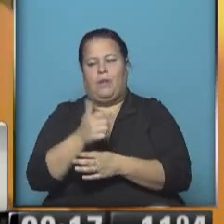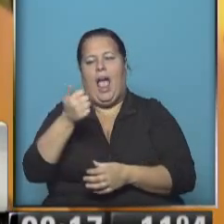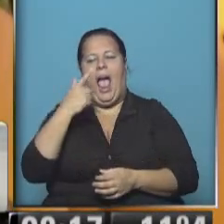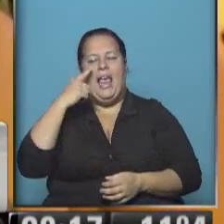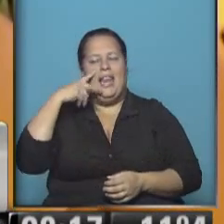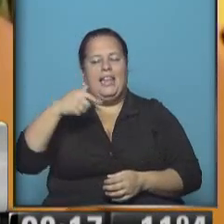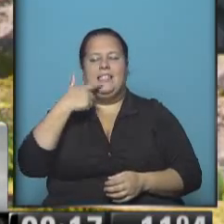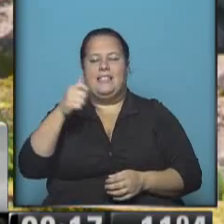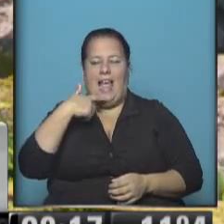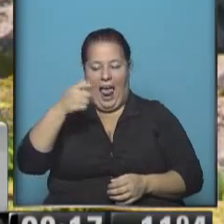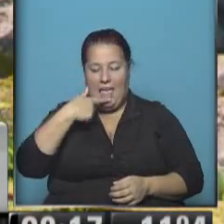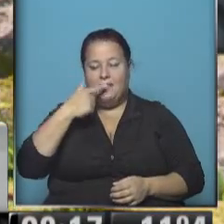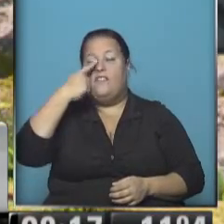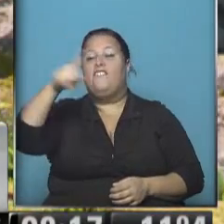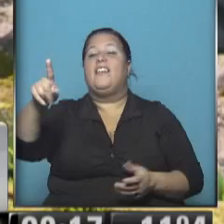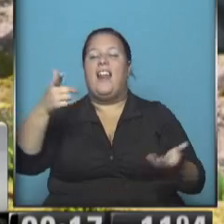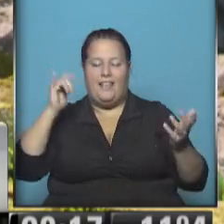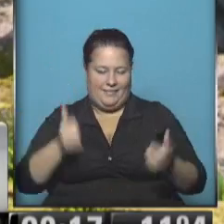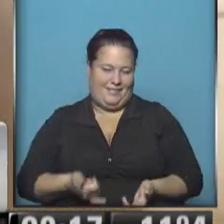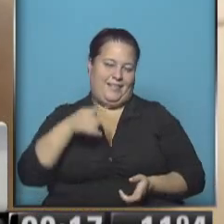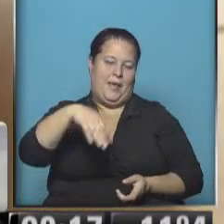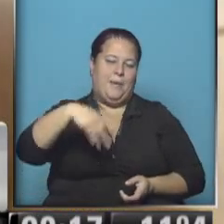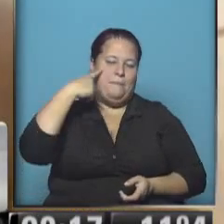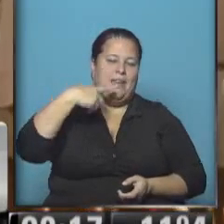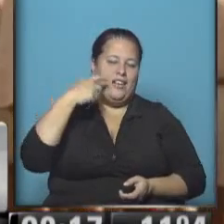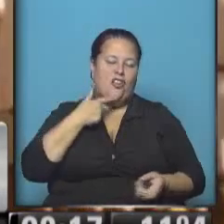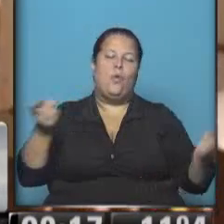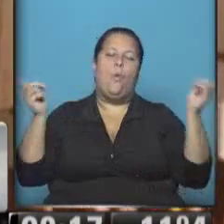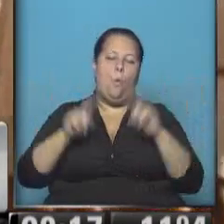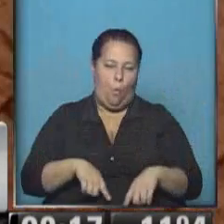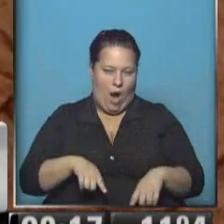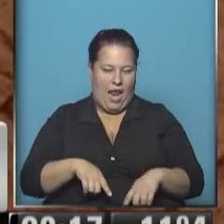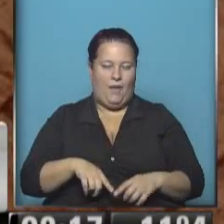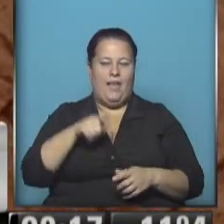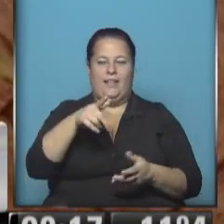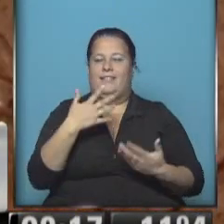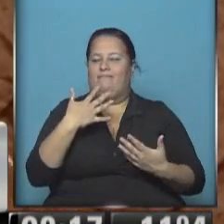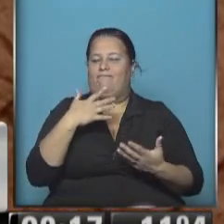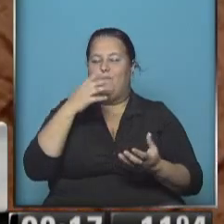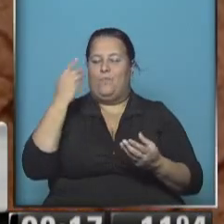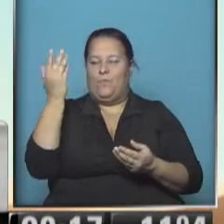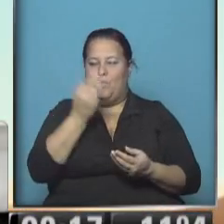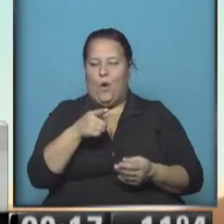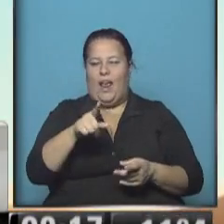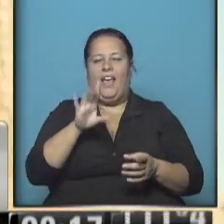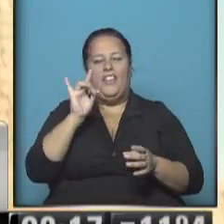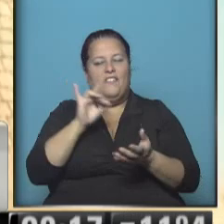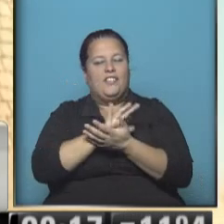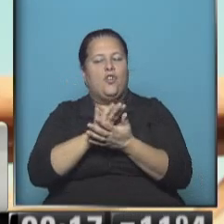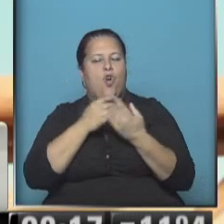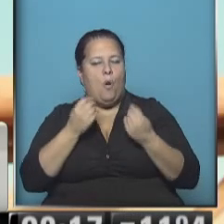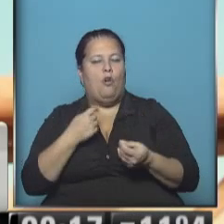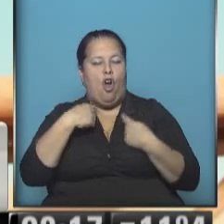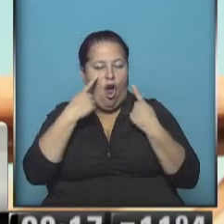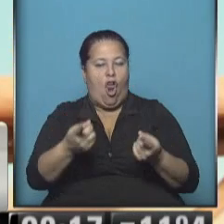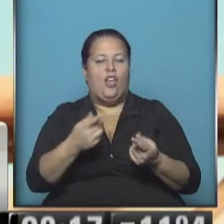Aileen Salas. Y para el final, sí, Minions, vuelven estos mágicos personajes, difícil definirlos, que conocimos